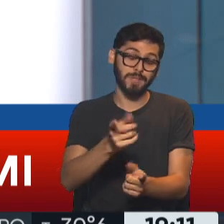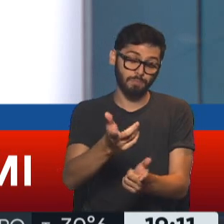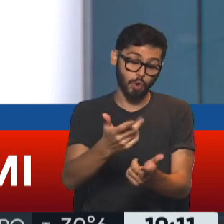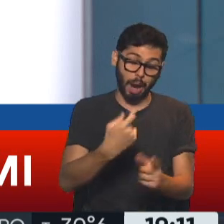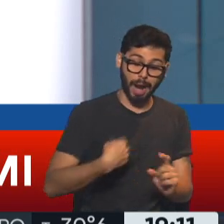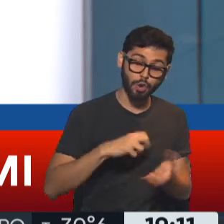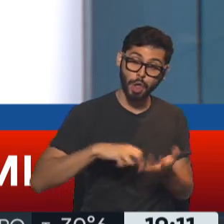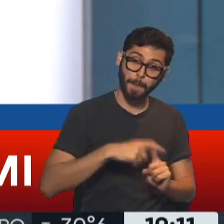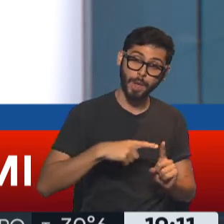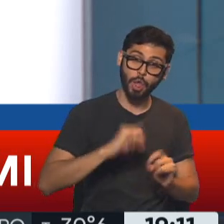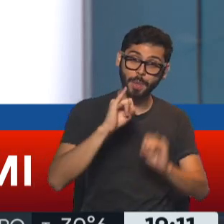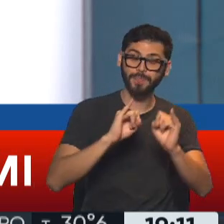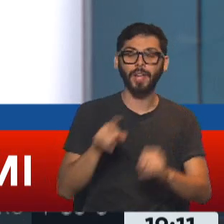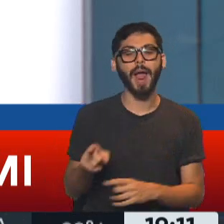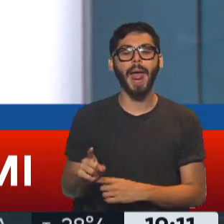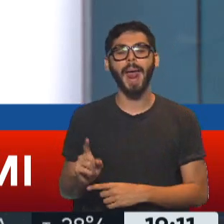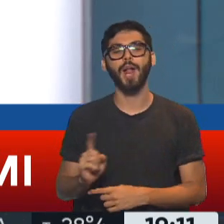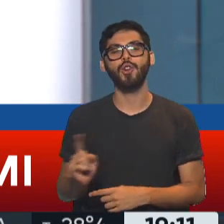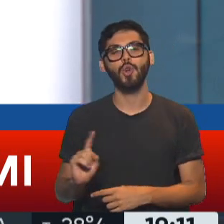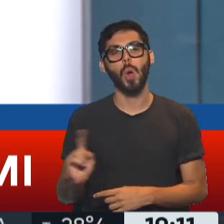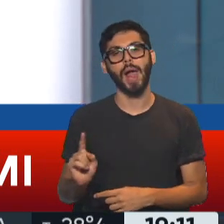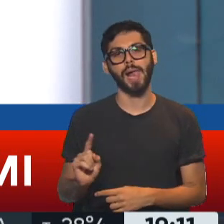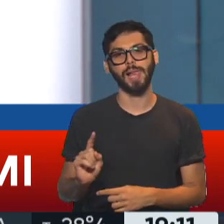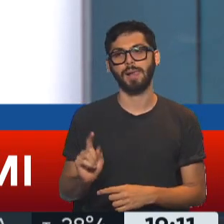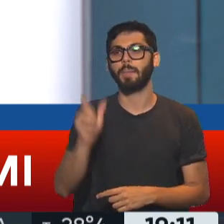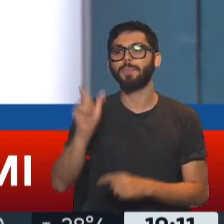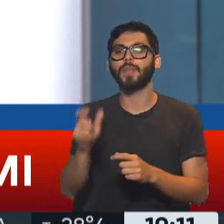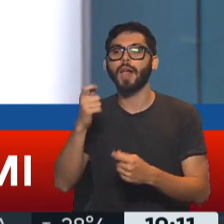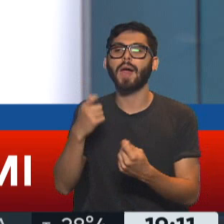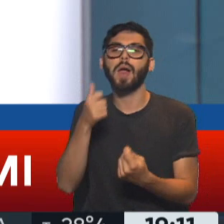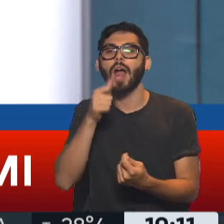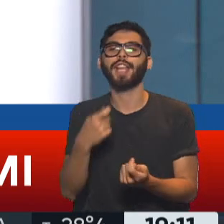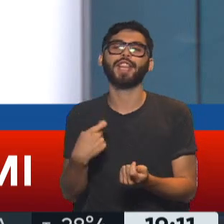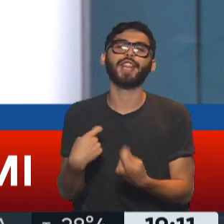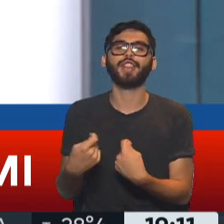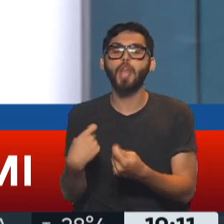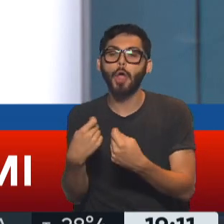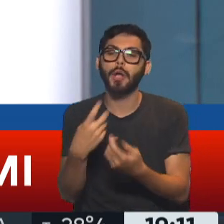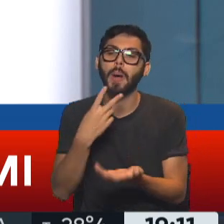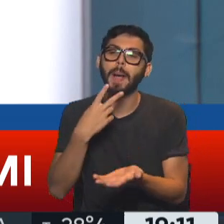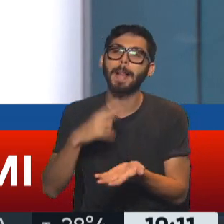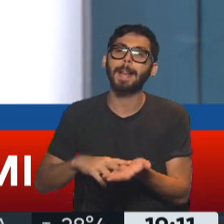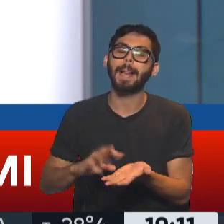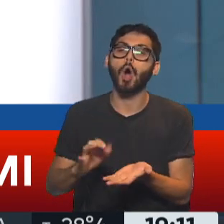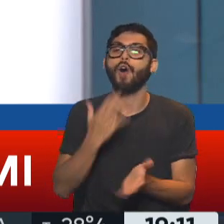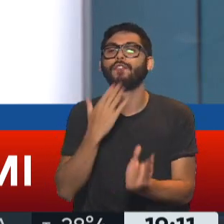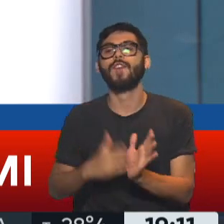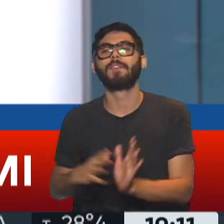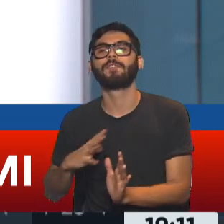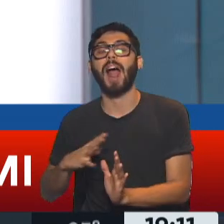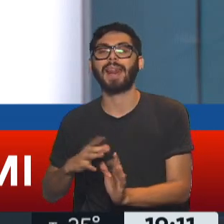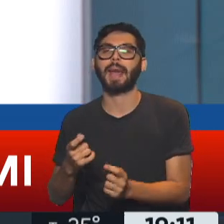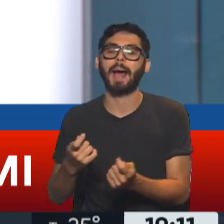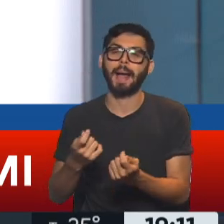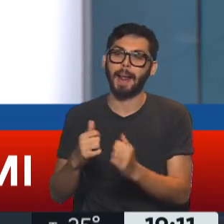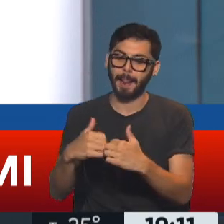noticiero del mediodía, no está hablando de la evasión del kiosquero o de la evasión del comercio que no te da factura. Estamos hablando de